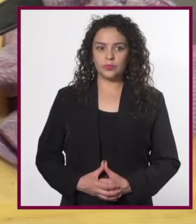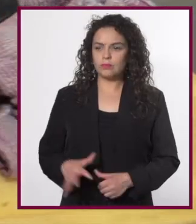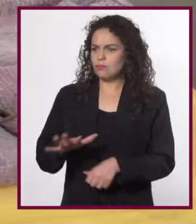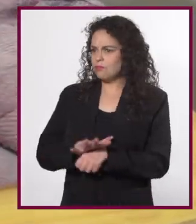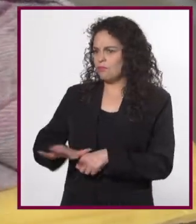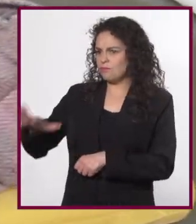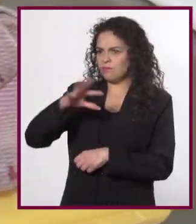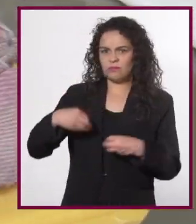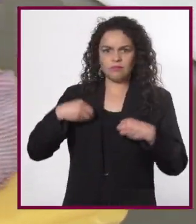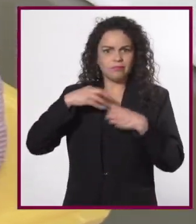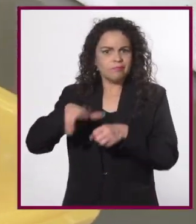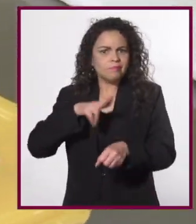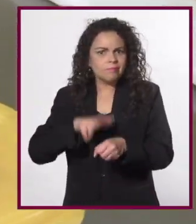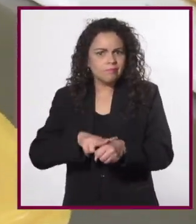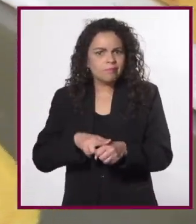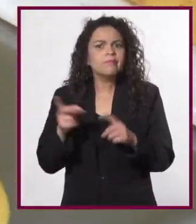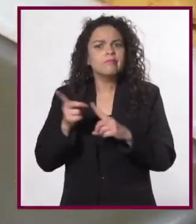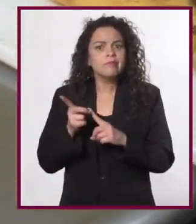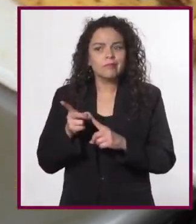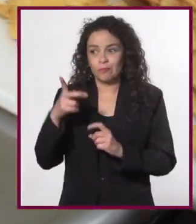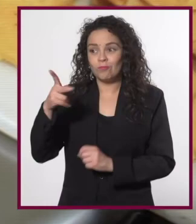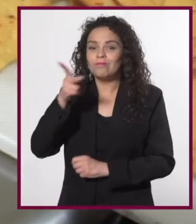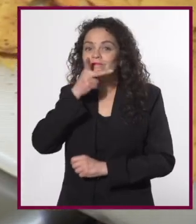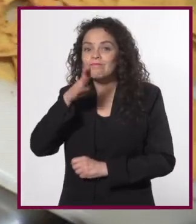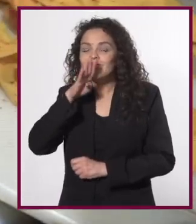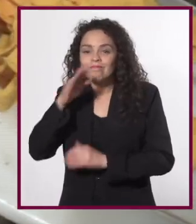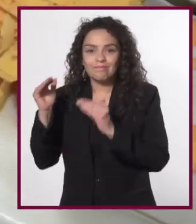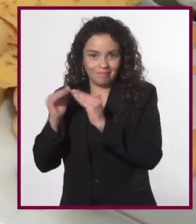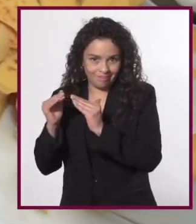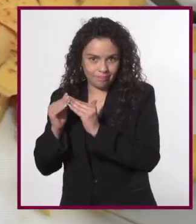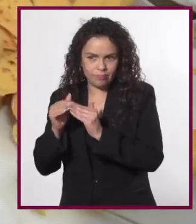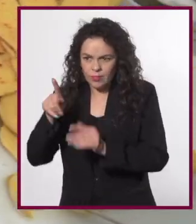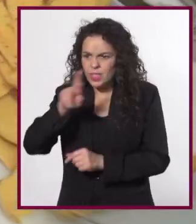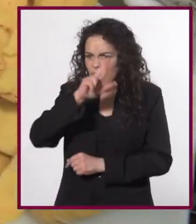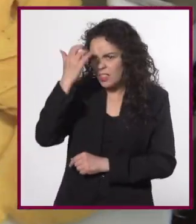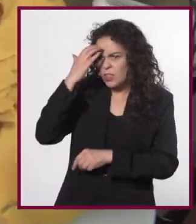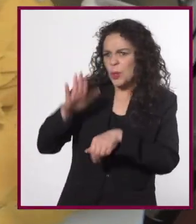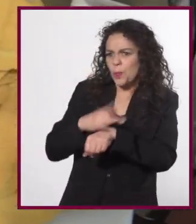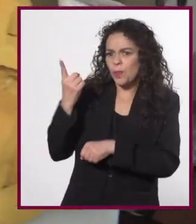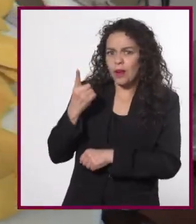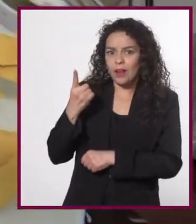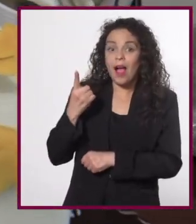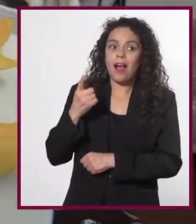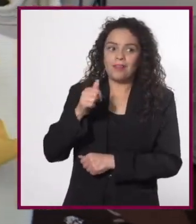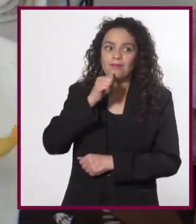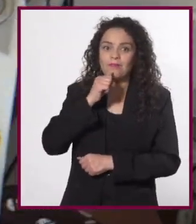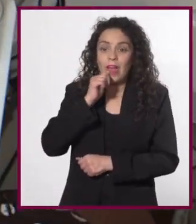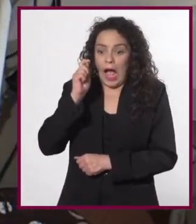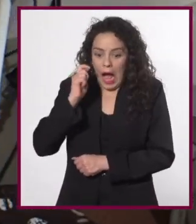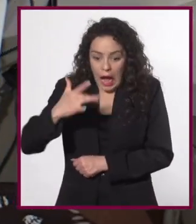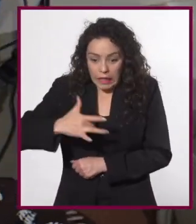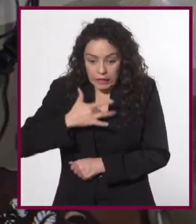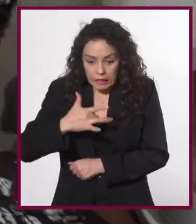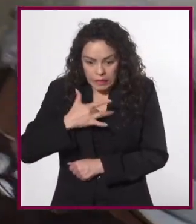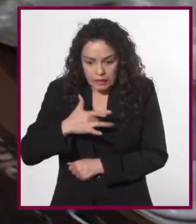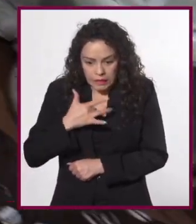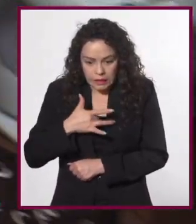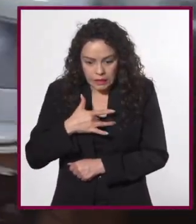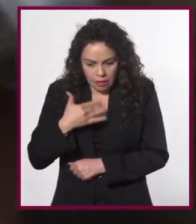Su entorno natural es la casa de sus padres. Y esto se reconoce porque aún no ha alcanzado la madurez emocional